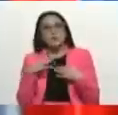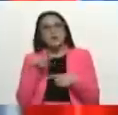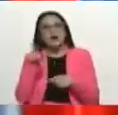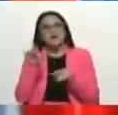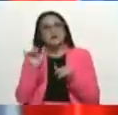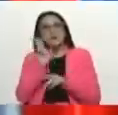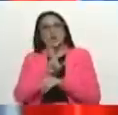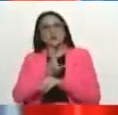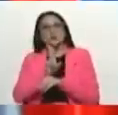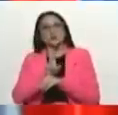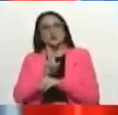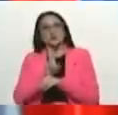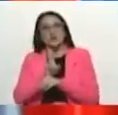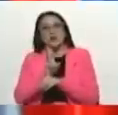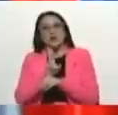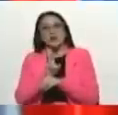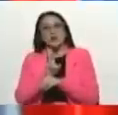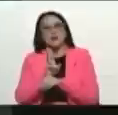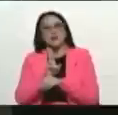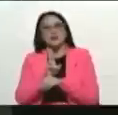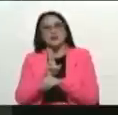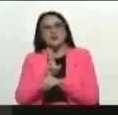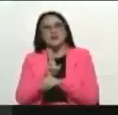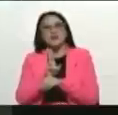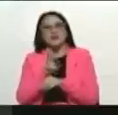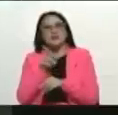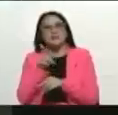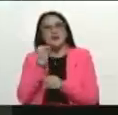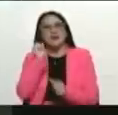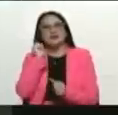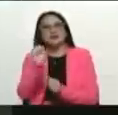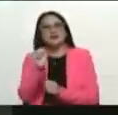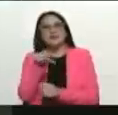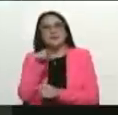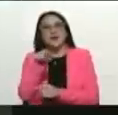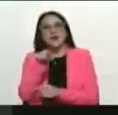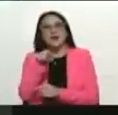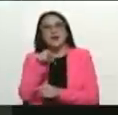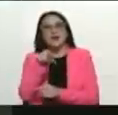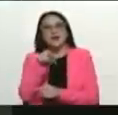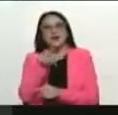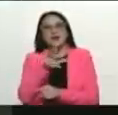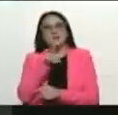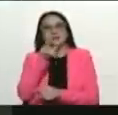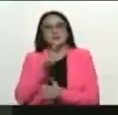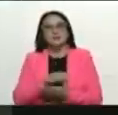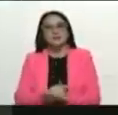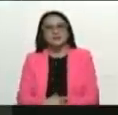usaron al momento de cometer la acción criminal.